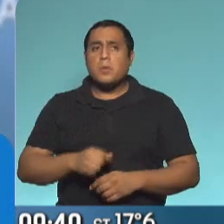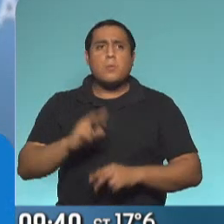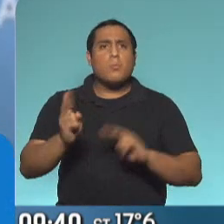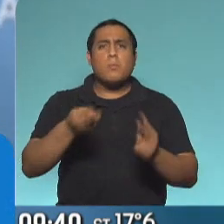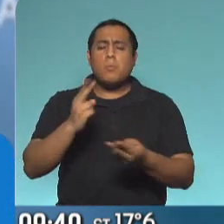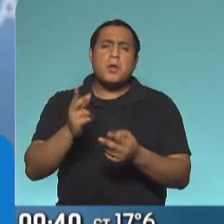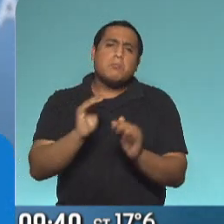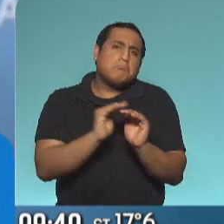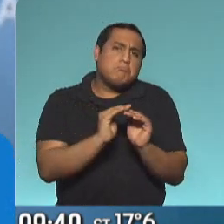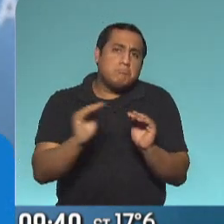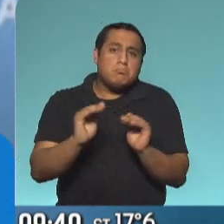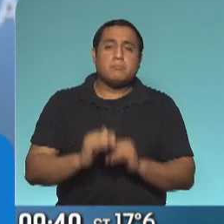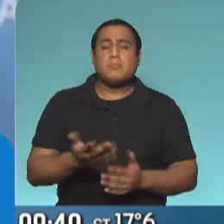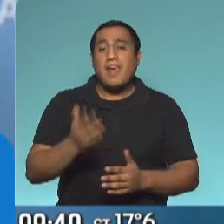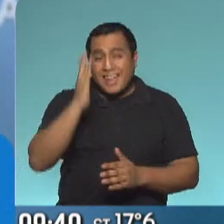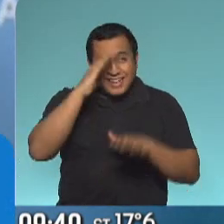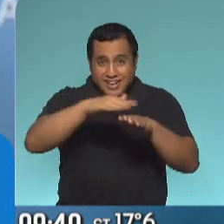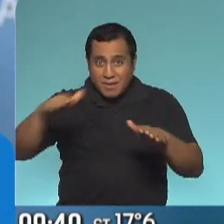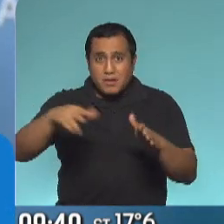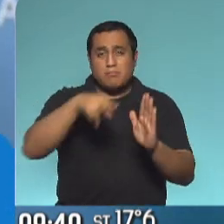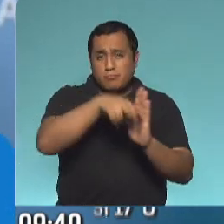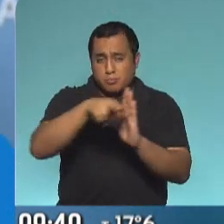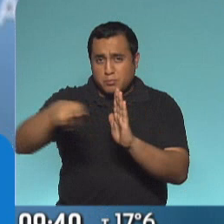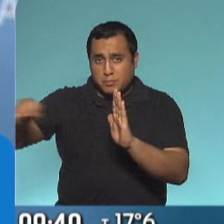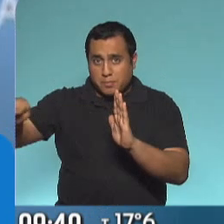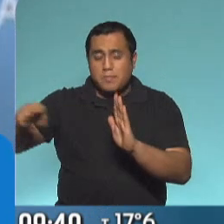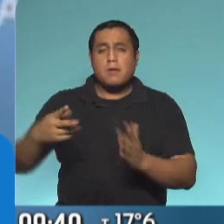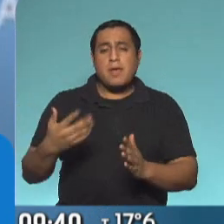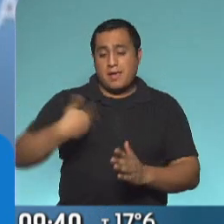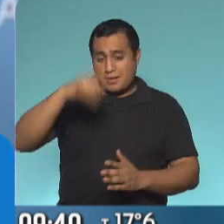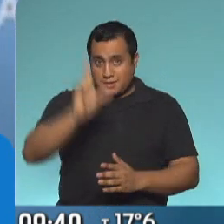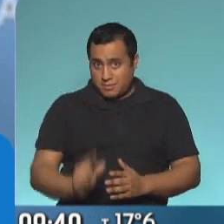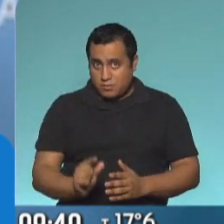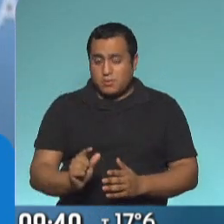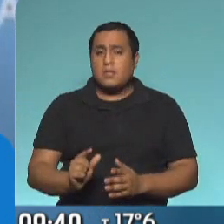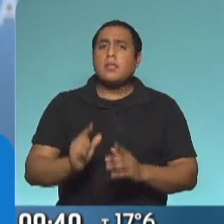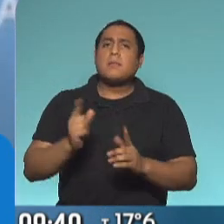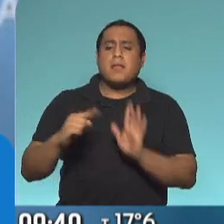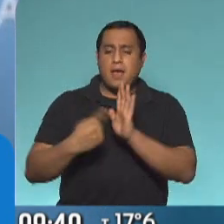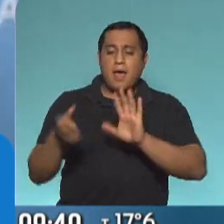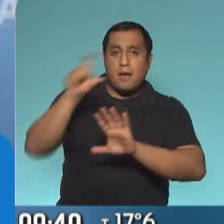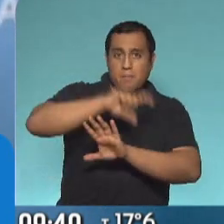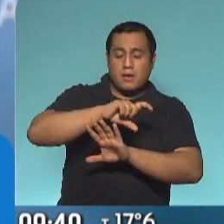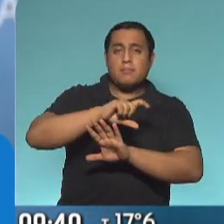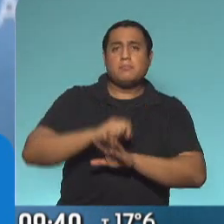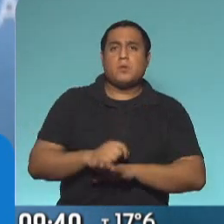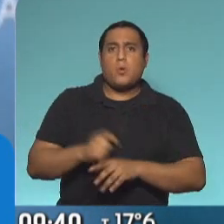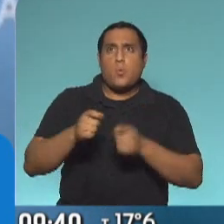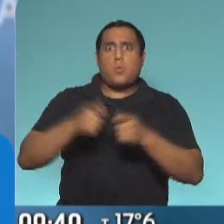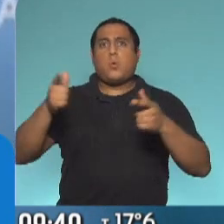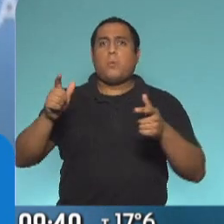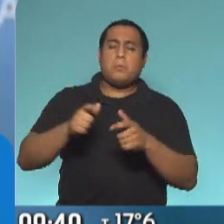sigue estable el porcentaje de ocupación a nivel nacional y a nivel amba no ha tenido grandes